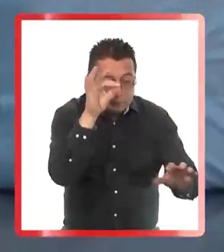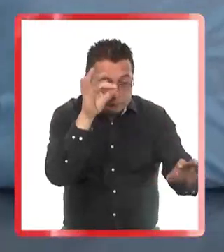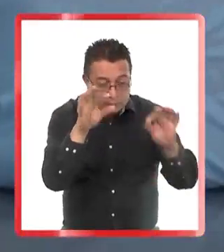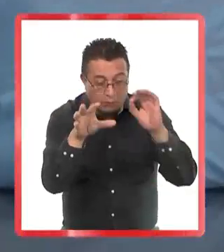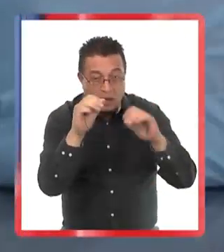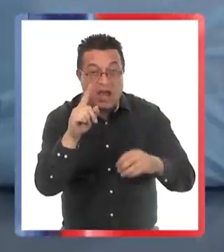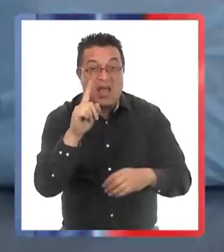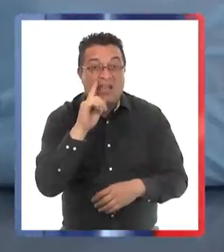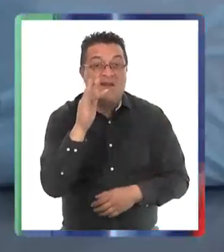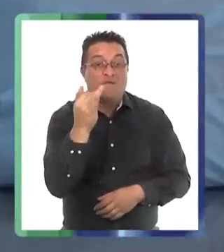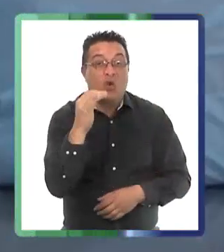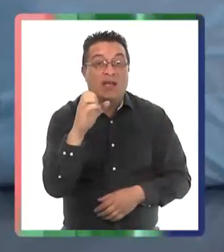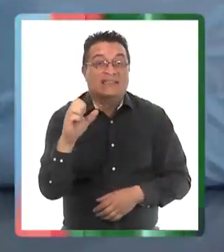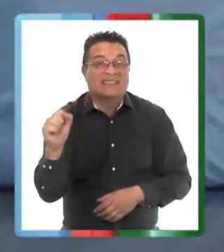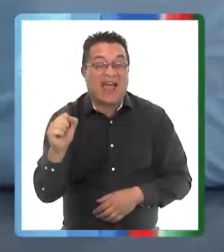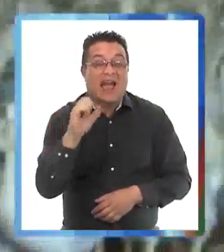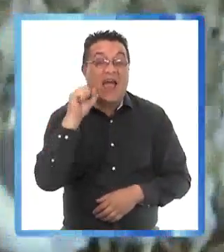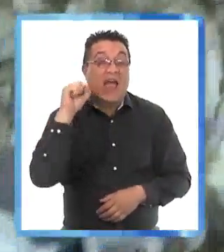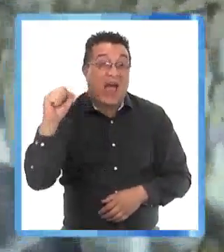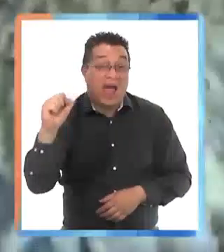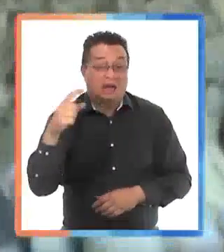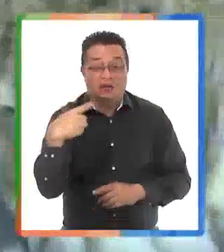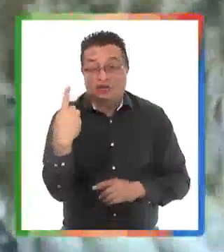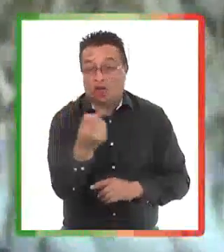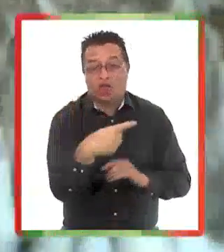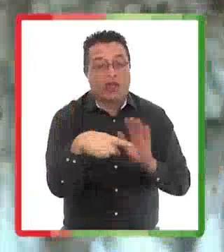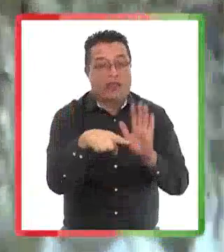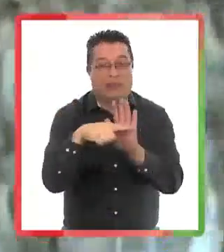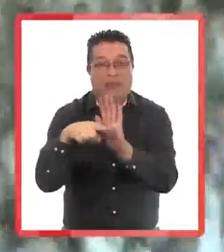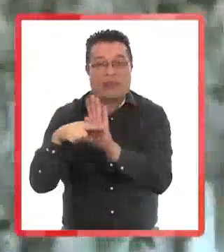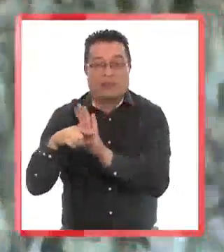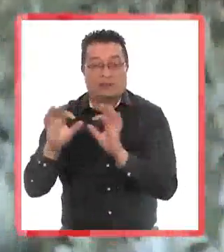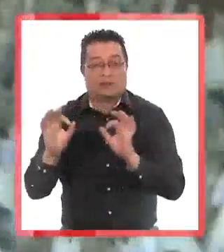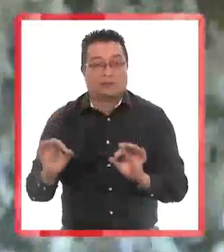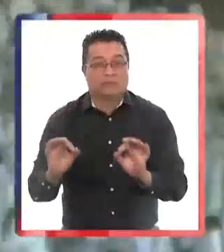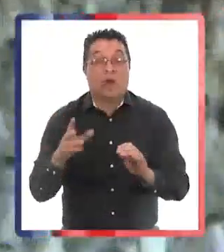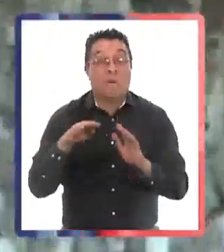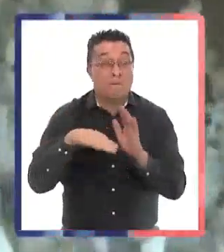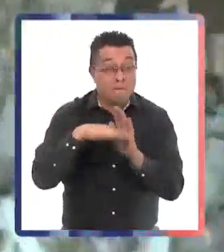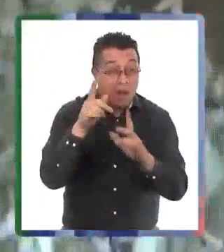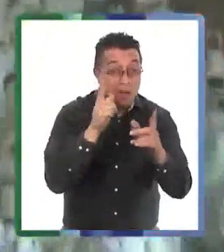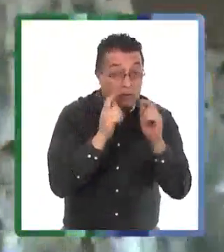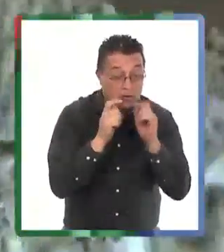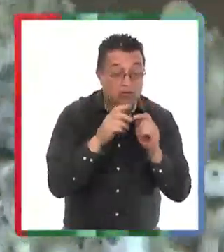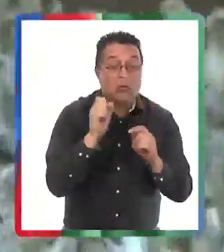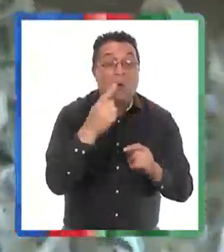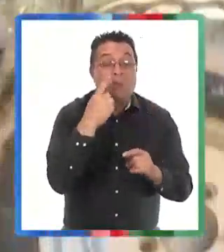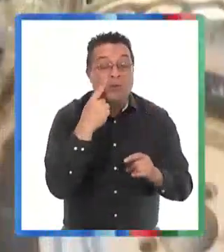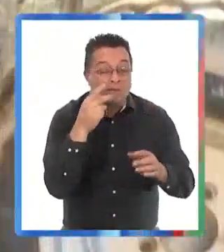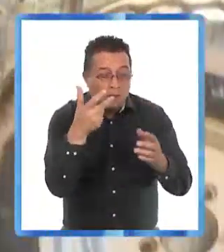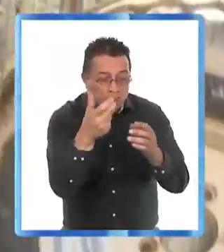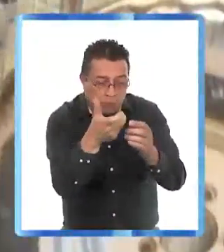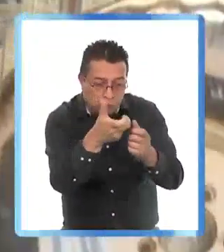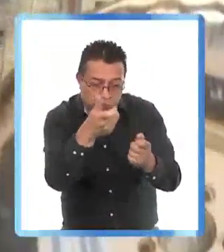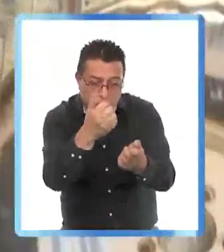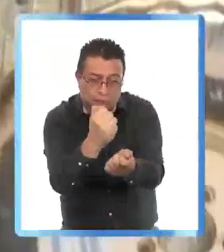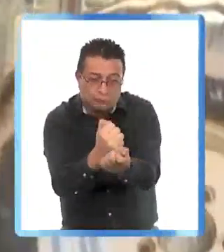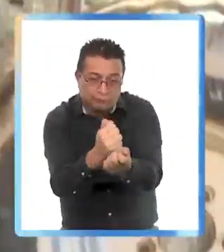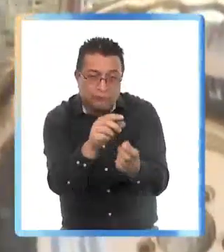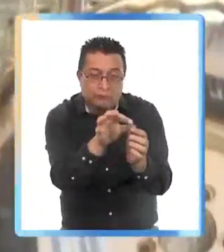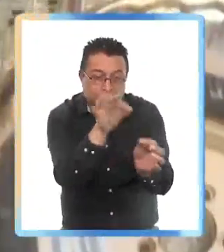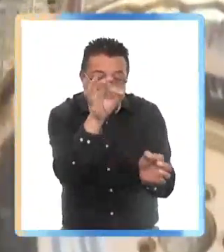le ha tomado muestras contra influenza A, las cuales todas han salido negativas. Hay un porcentaje el que tiene mayor riesgo, se le